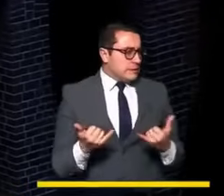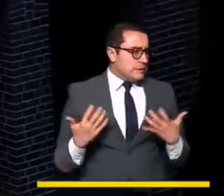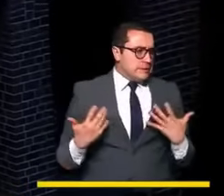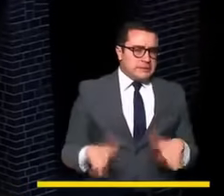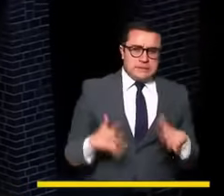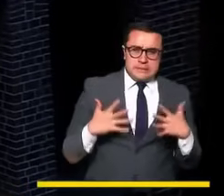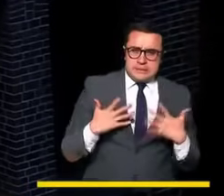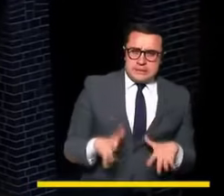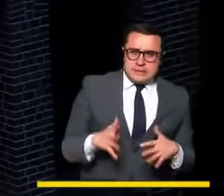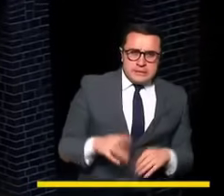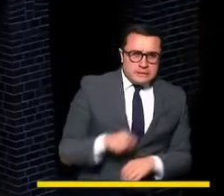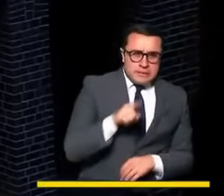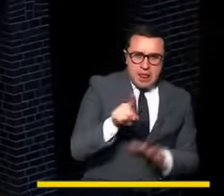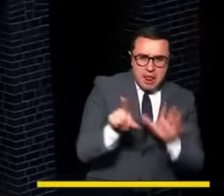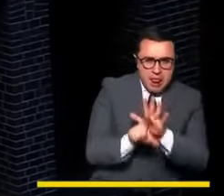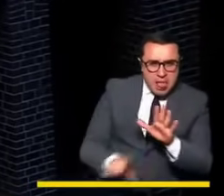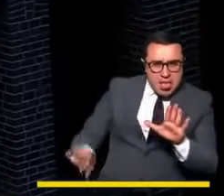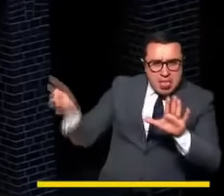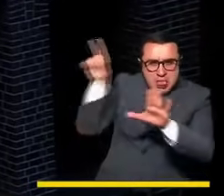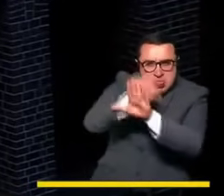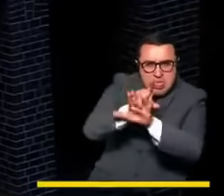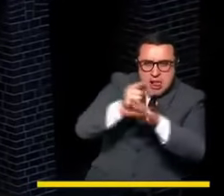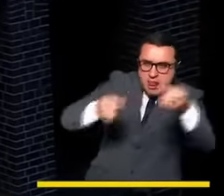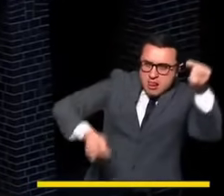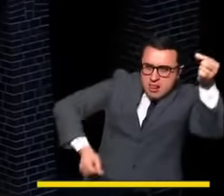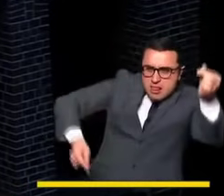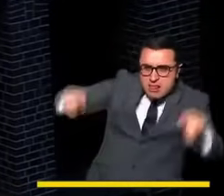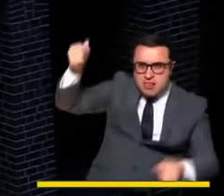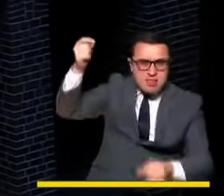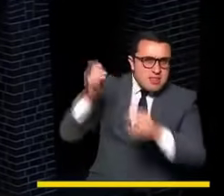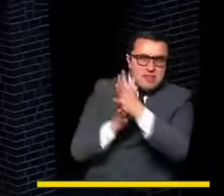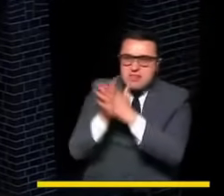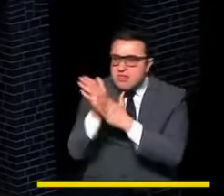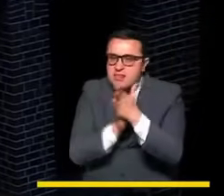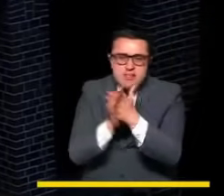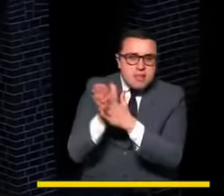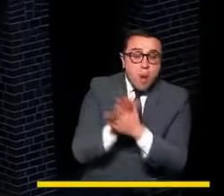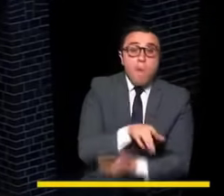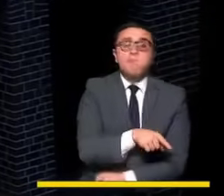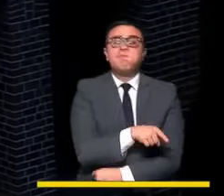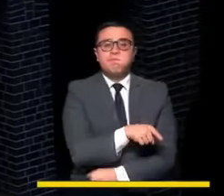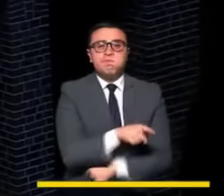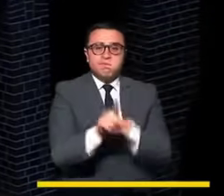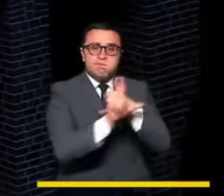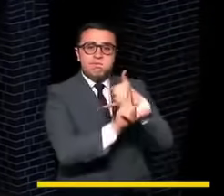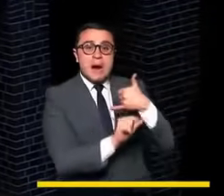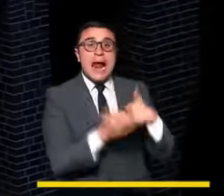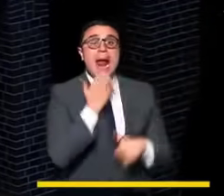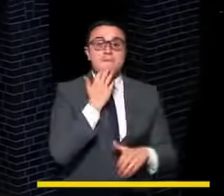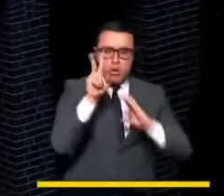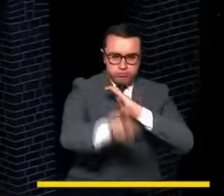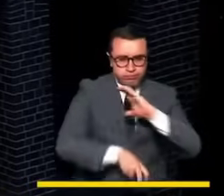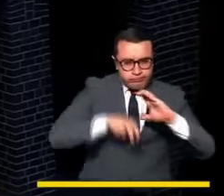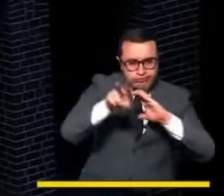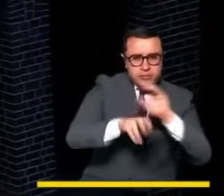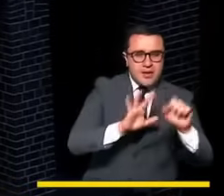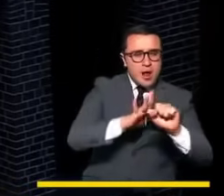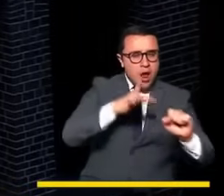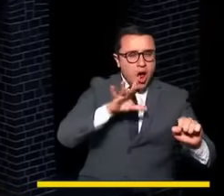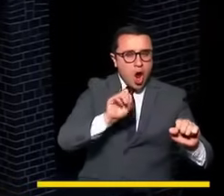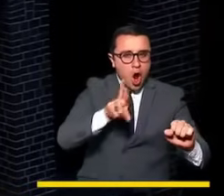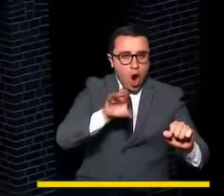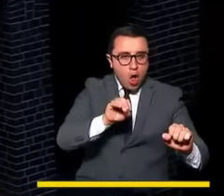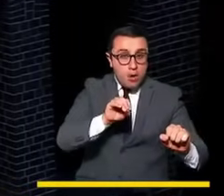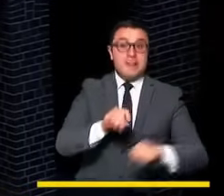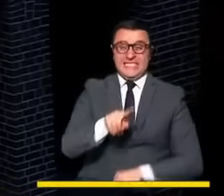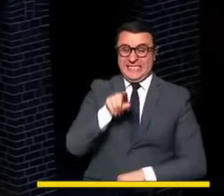articuladas a la economía ilícita. Hay una depredación, cuando vemos el caso del oro, y